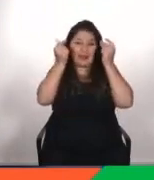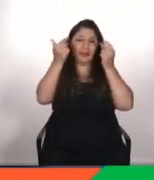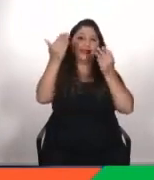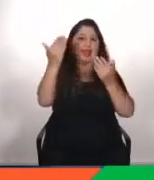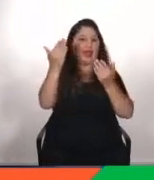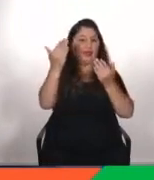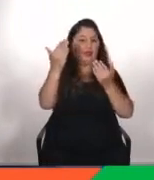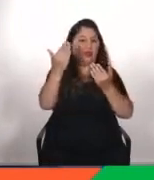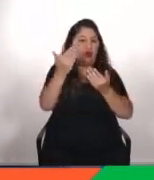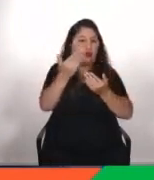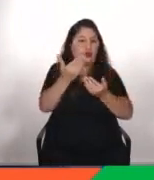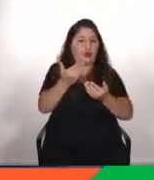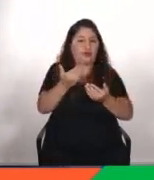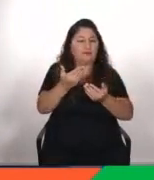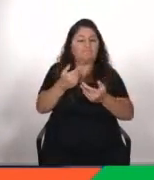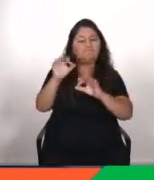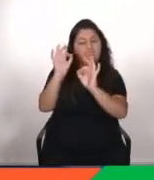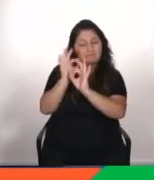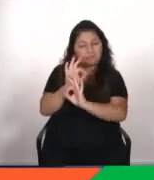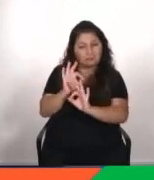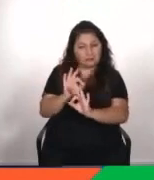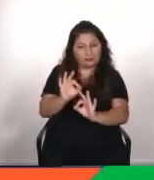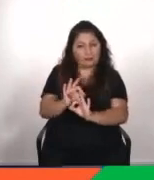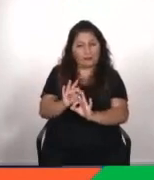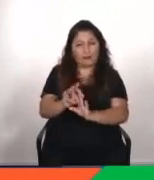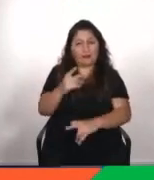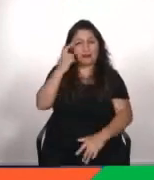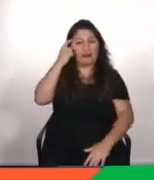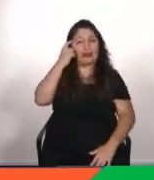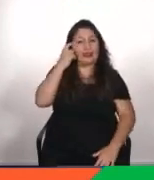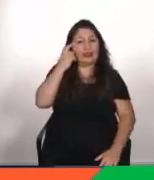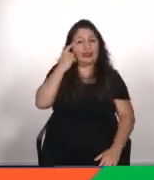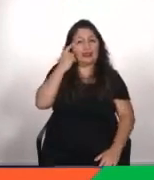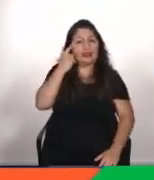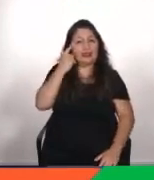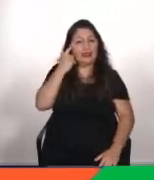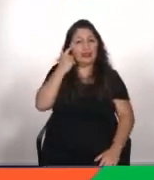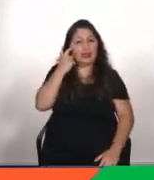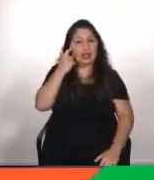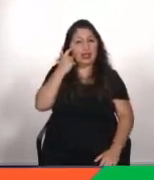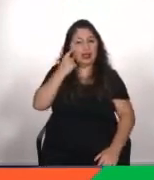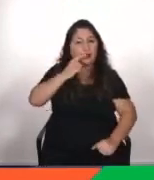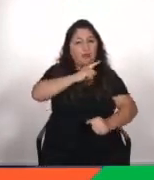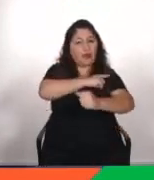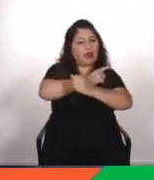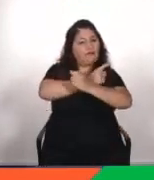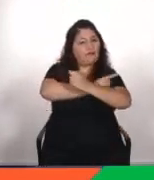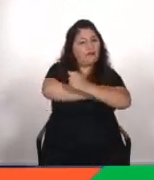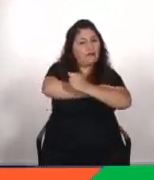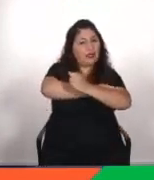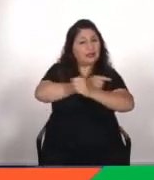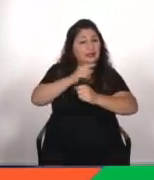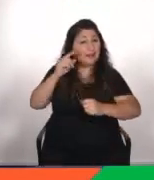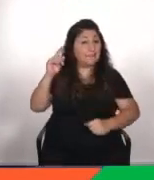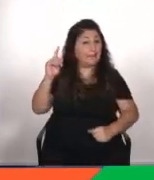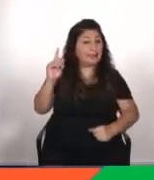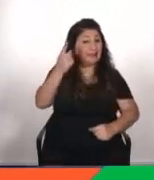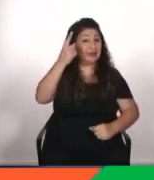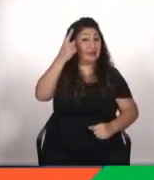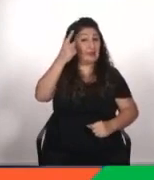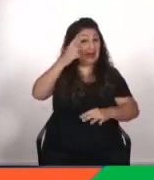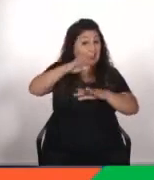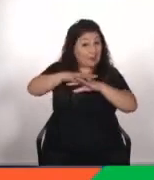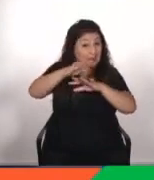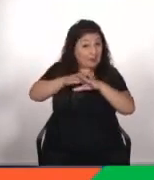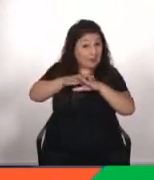Y me explico. Creo que la fuerza principal que dirige el quehacer matemático es la invención.